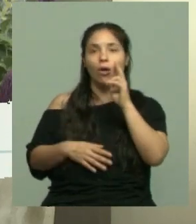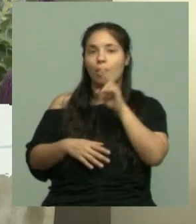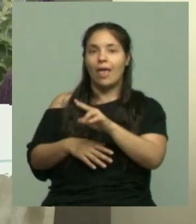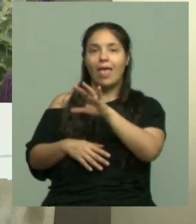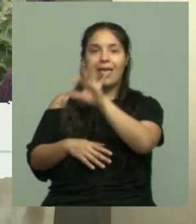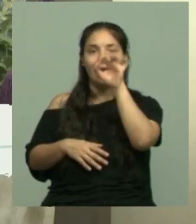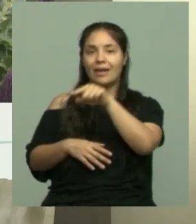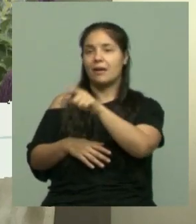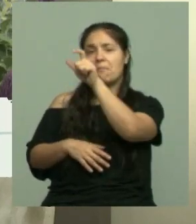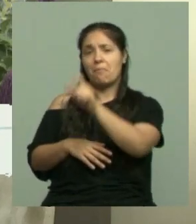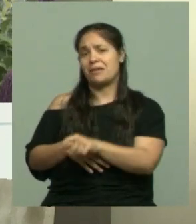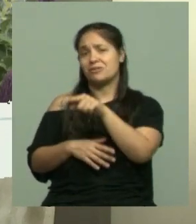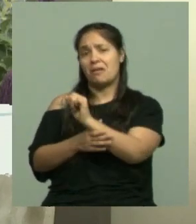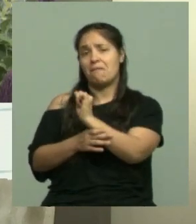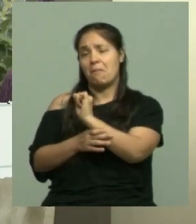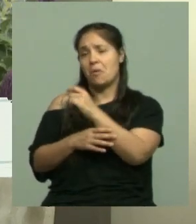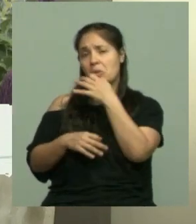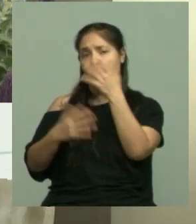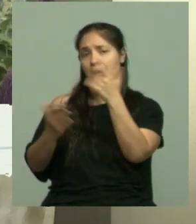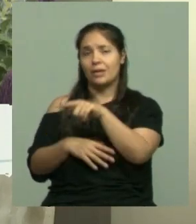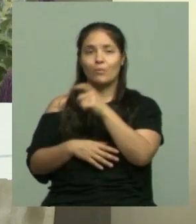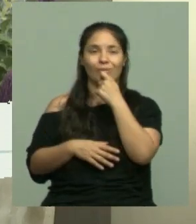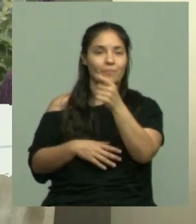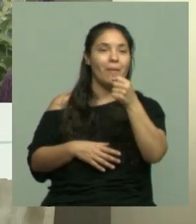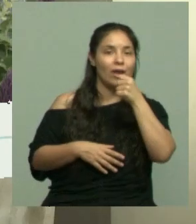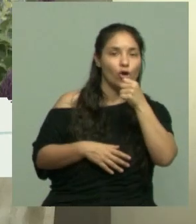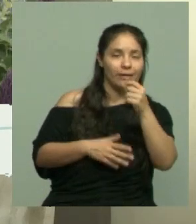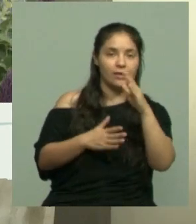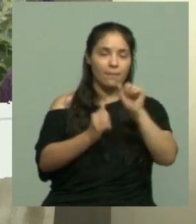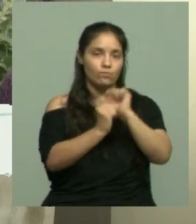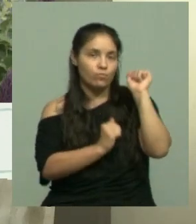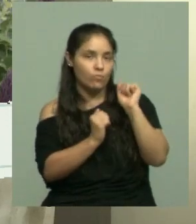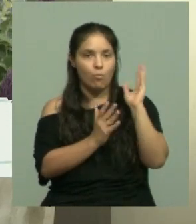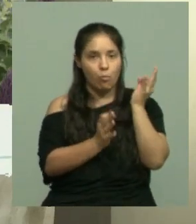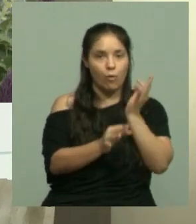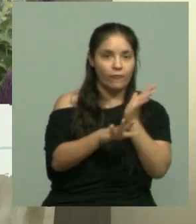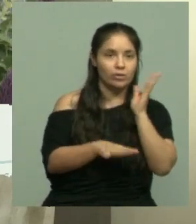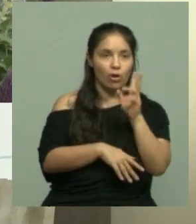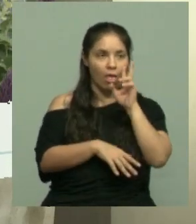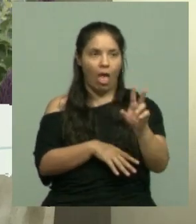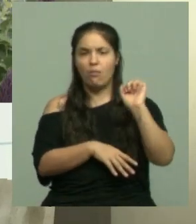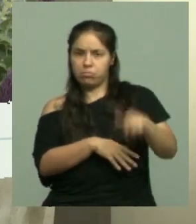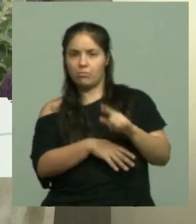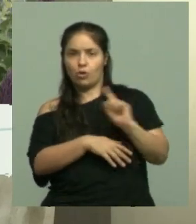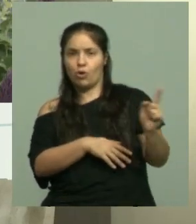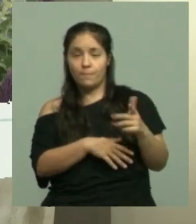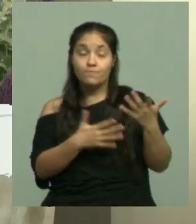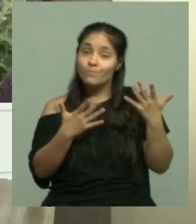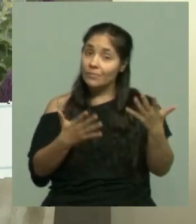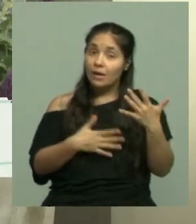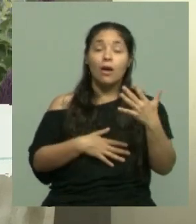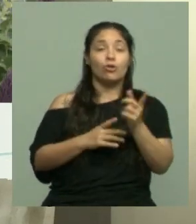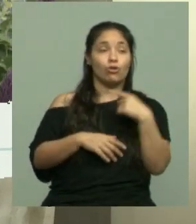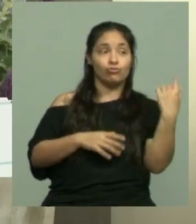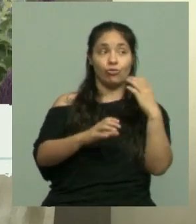trayectoria o un medio que tiene también trayectoria. Son cambios de conducta, de paradigmas que se están dando, y me parece que también es algo que tenemos que atender